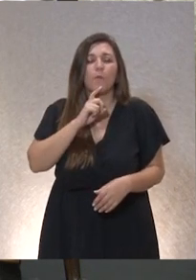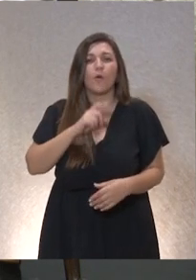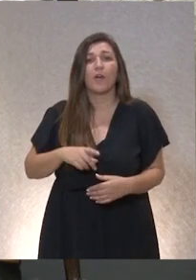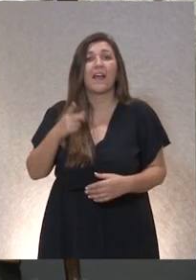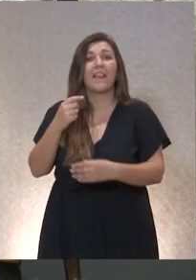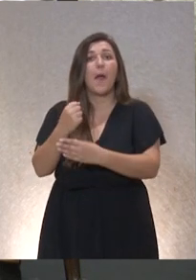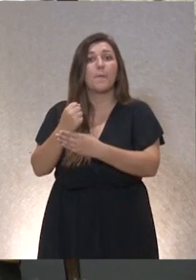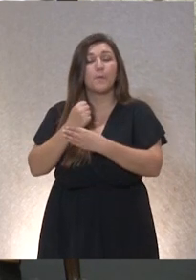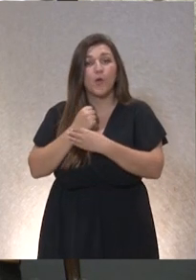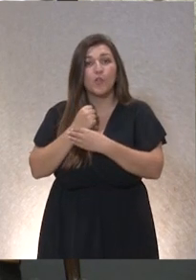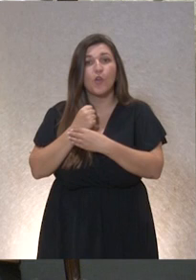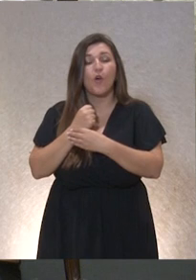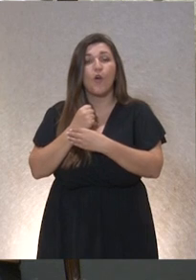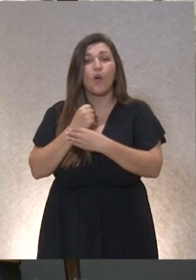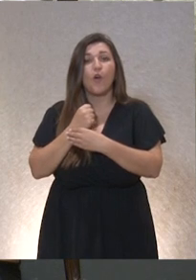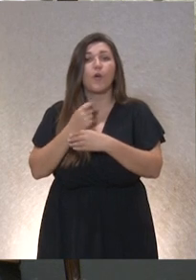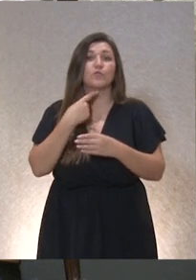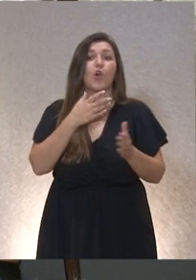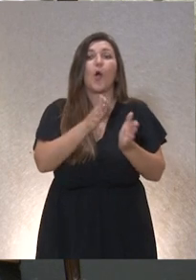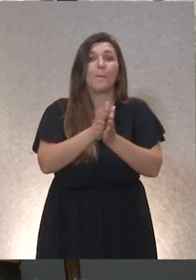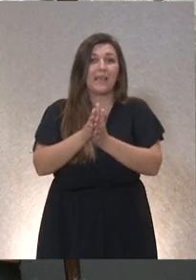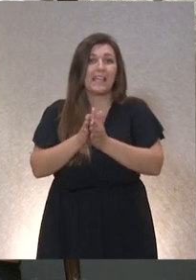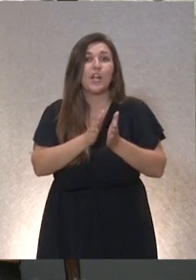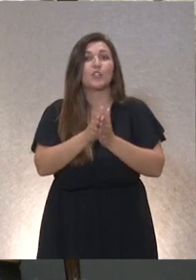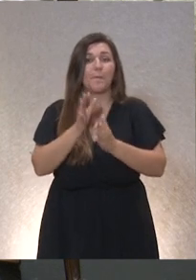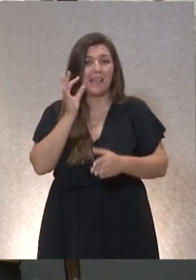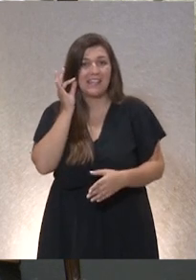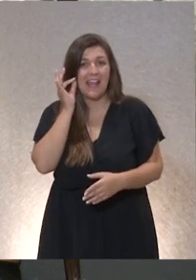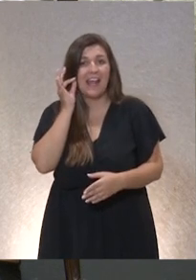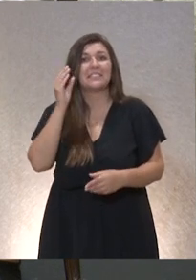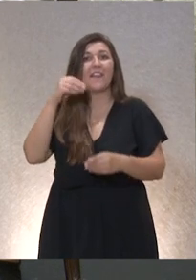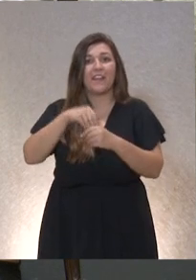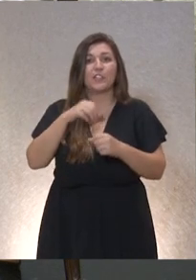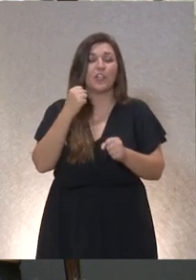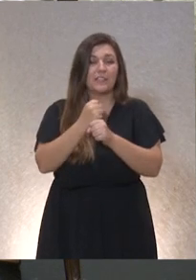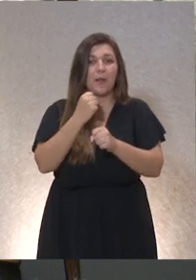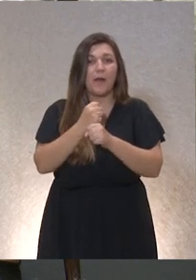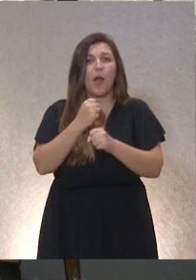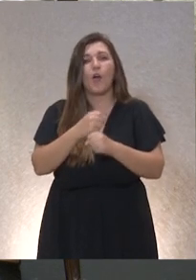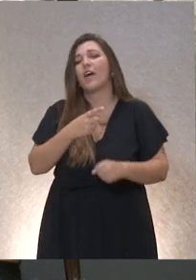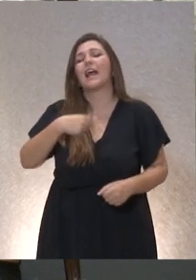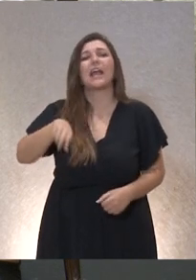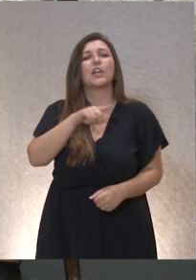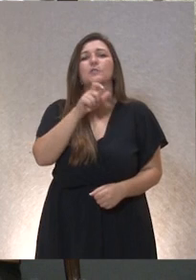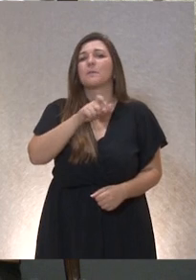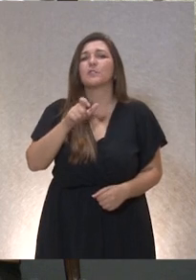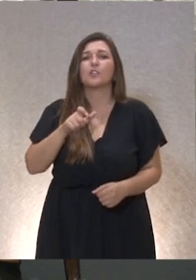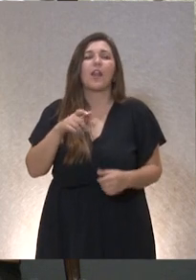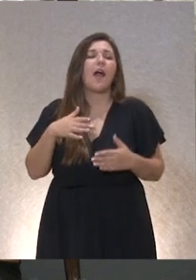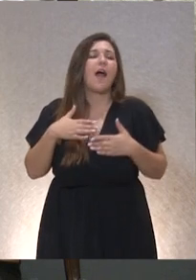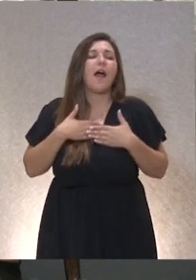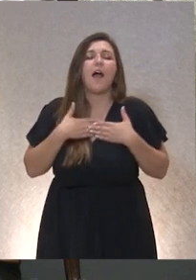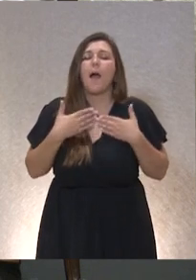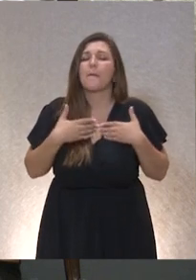mis apoyos pues han sido mis compañeros y compañeras de laborales son gente muy amable